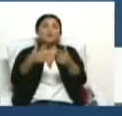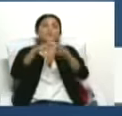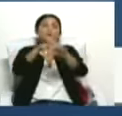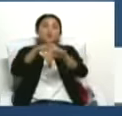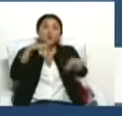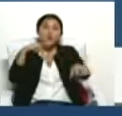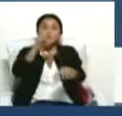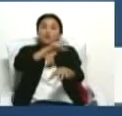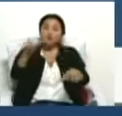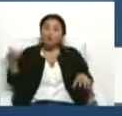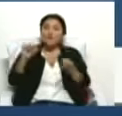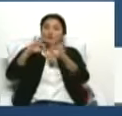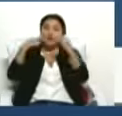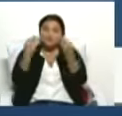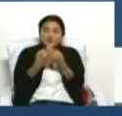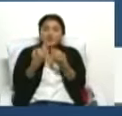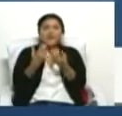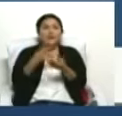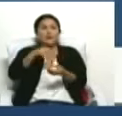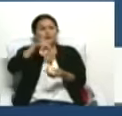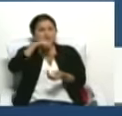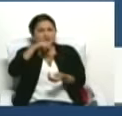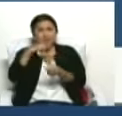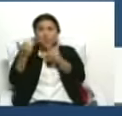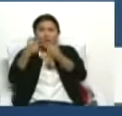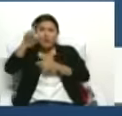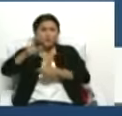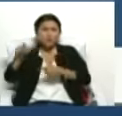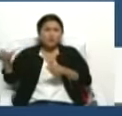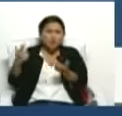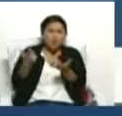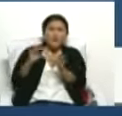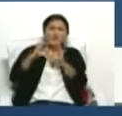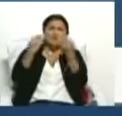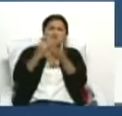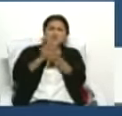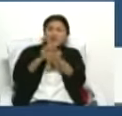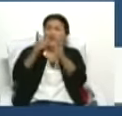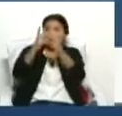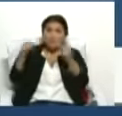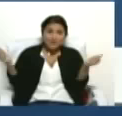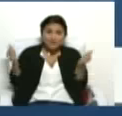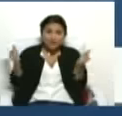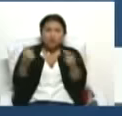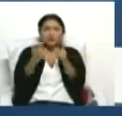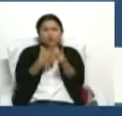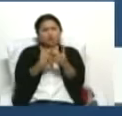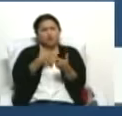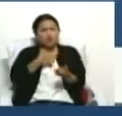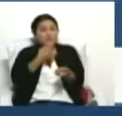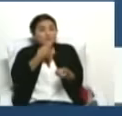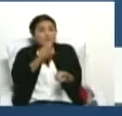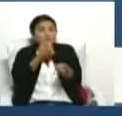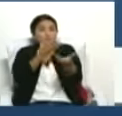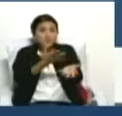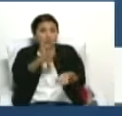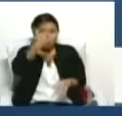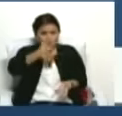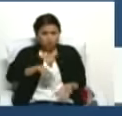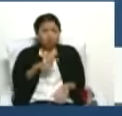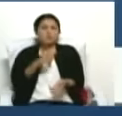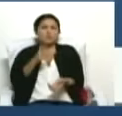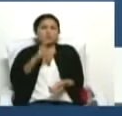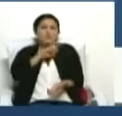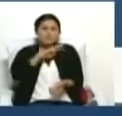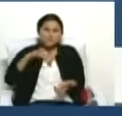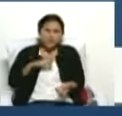familiares, nietos, bisnietos, lo siguen buscando. Y en este sentido, yo quiero destacar que yo pertenecía a la Comisión por la